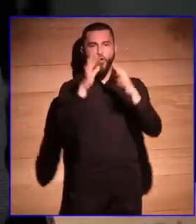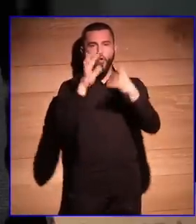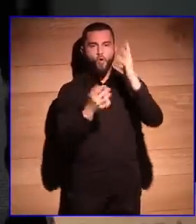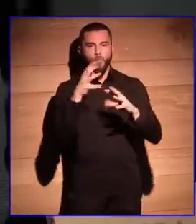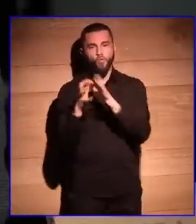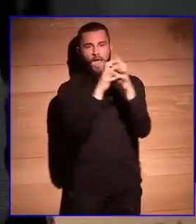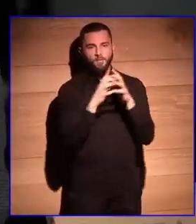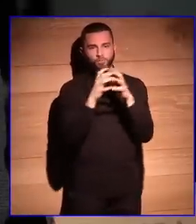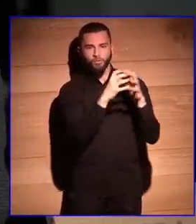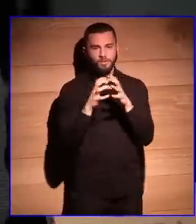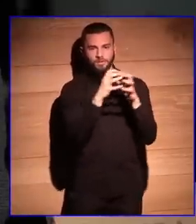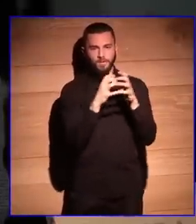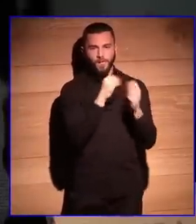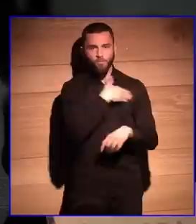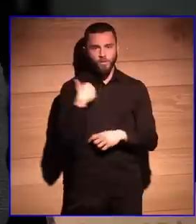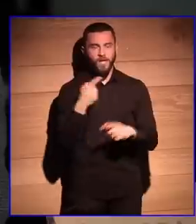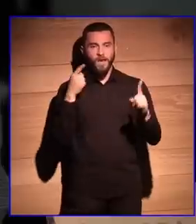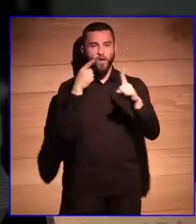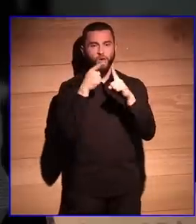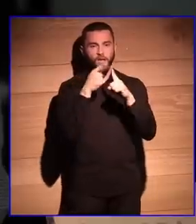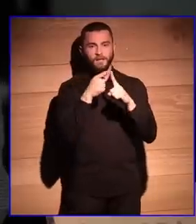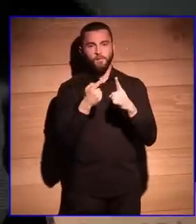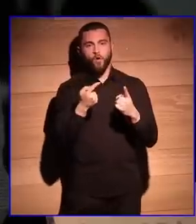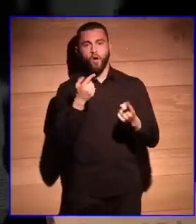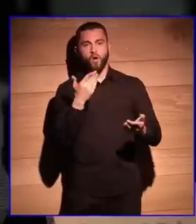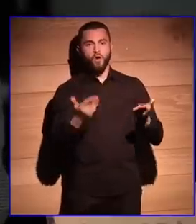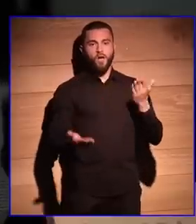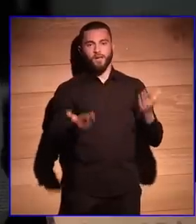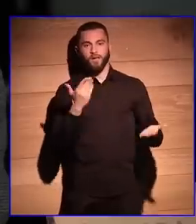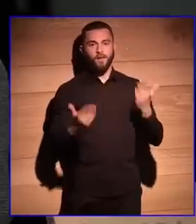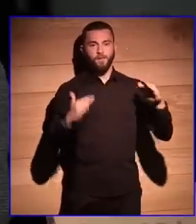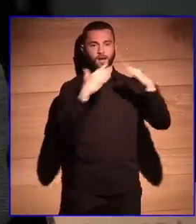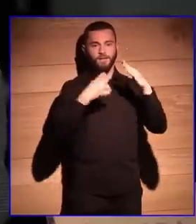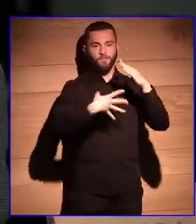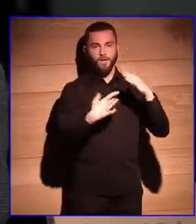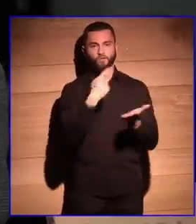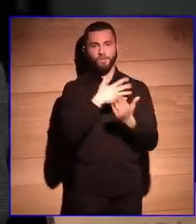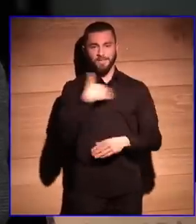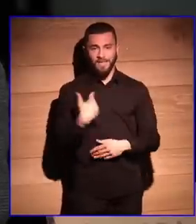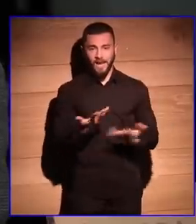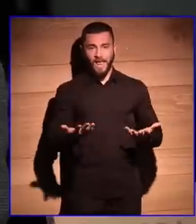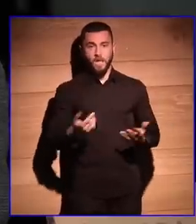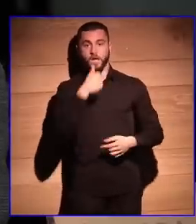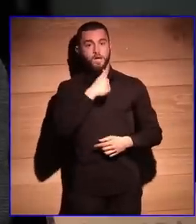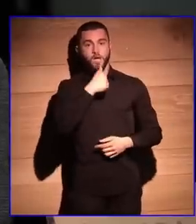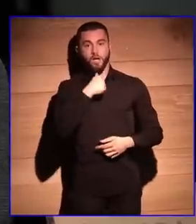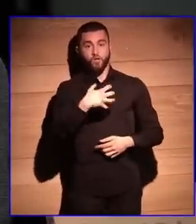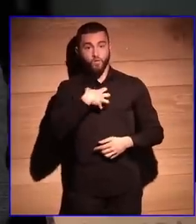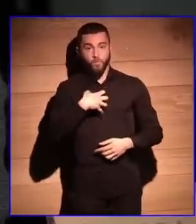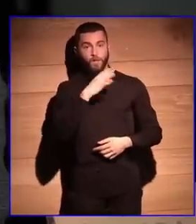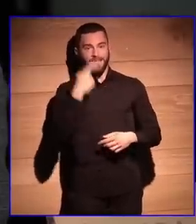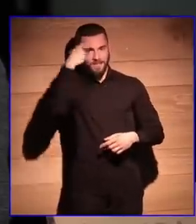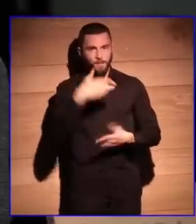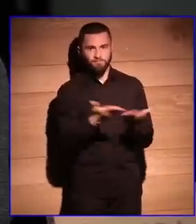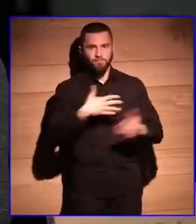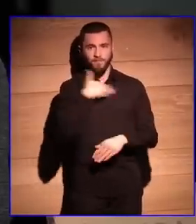para poder reequilibrar las cosas en la Casa Blanca, y que lo que no puede soportar es que no se sepa. Y considera que pasado el